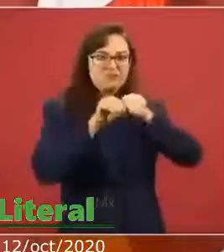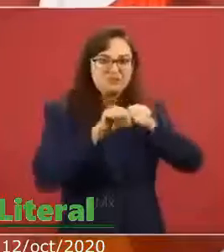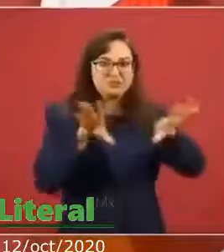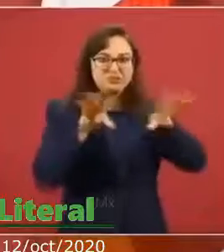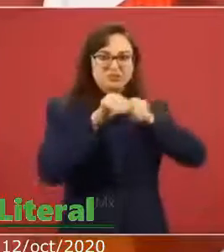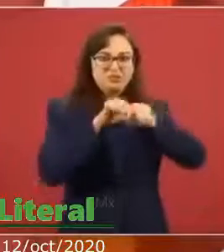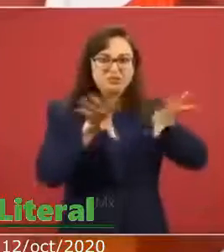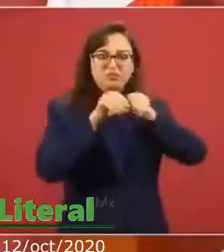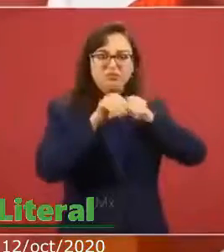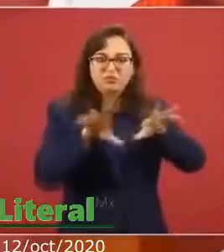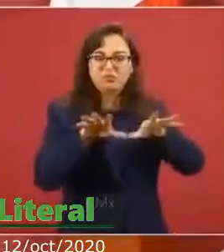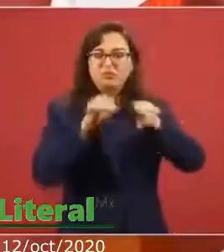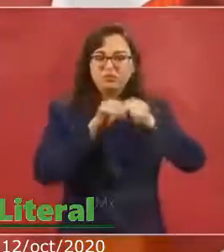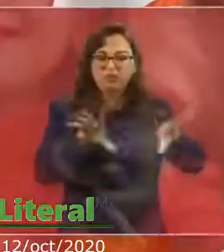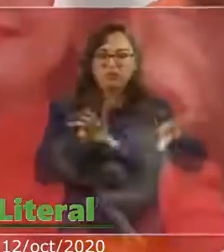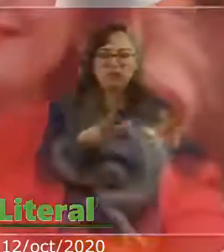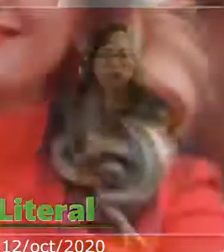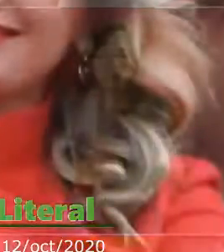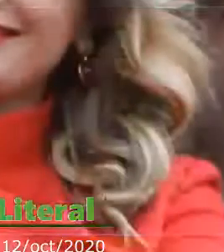lo